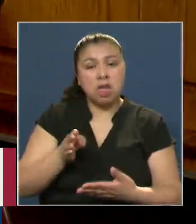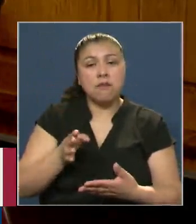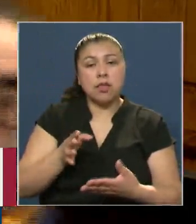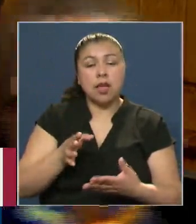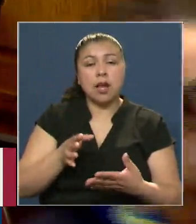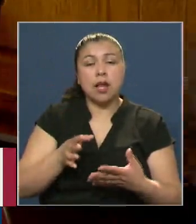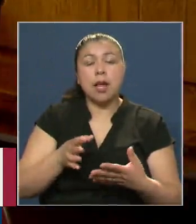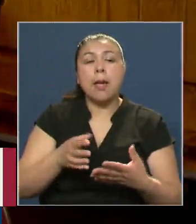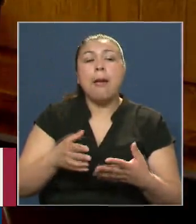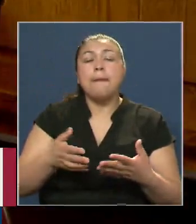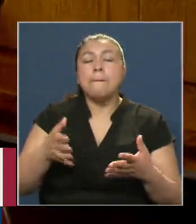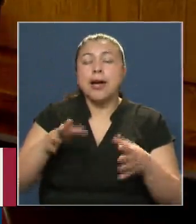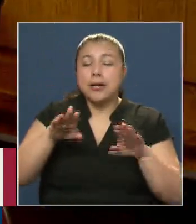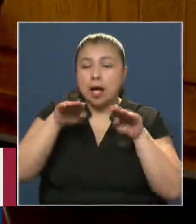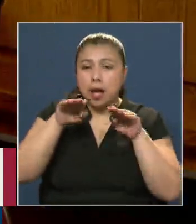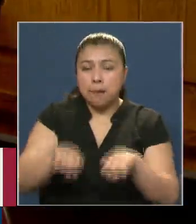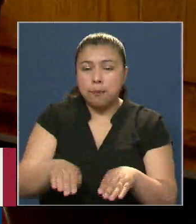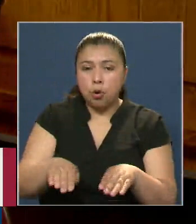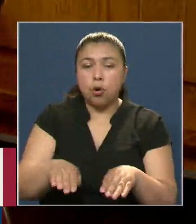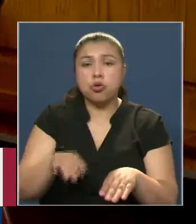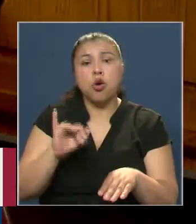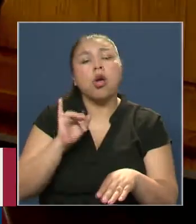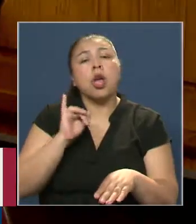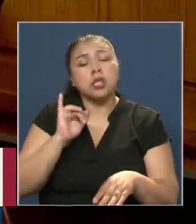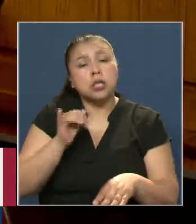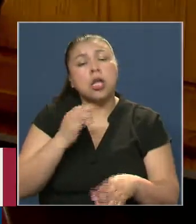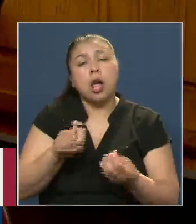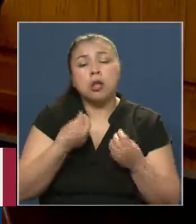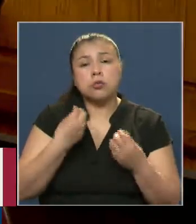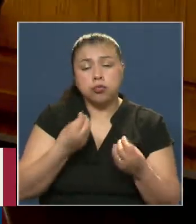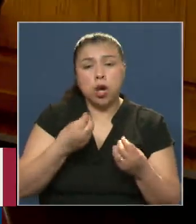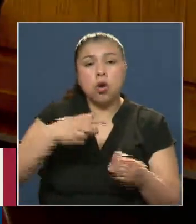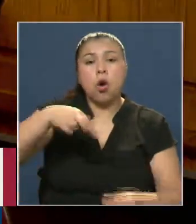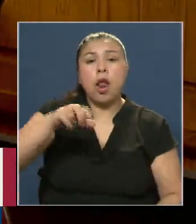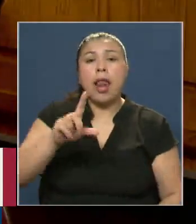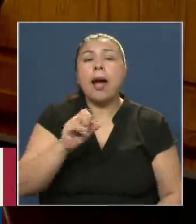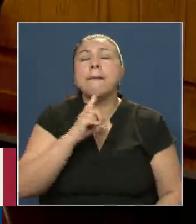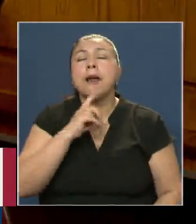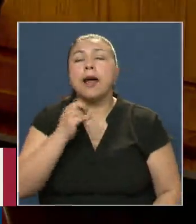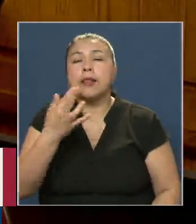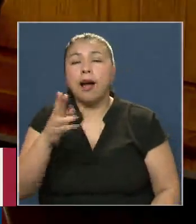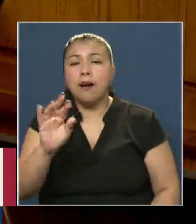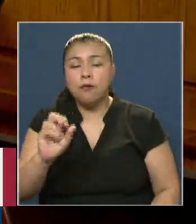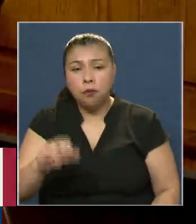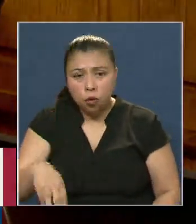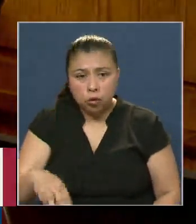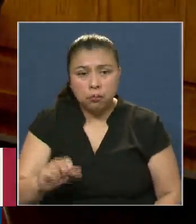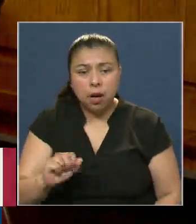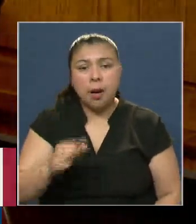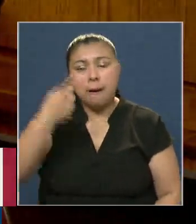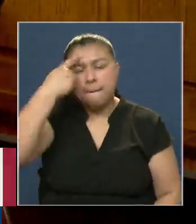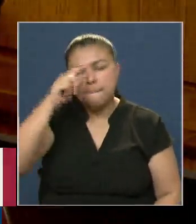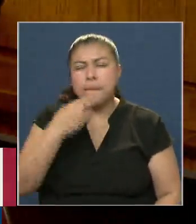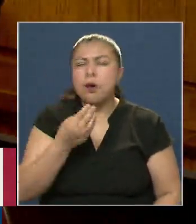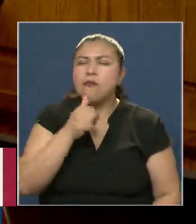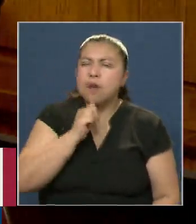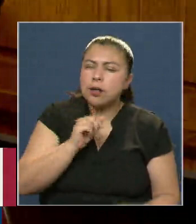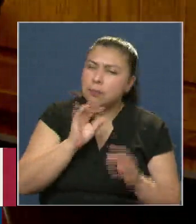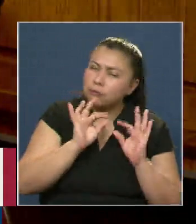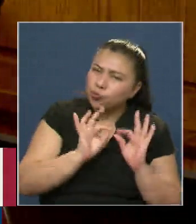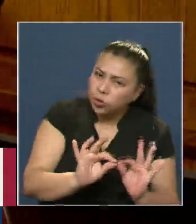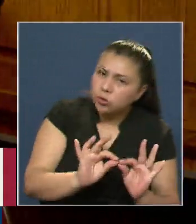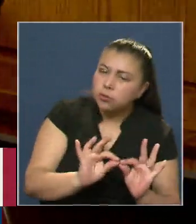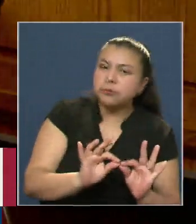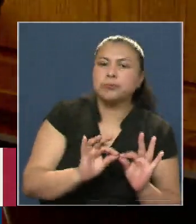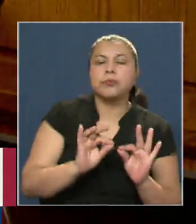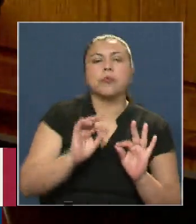a los instrumentos. Yo creo que aquí es buena la plataforma, pero los instrumentos en sí necesitan un poco más de precisión. Así es que yo, al menos,